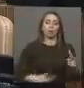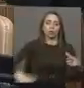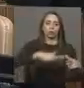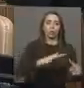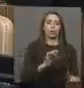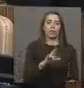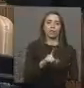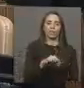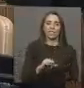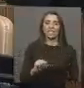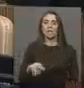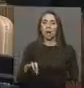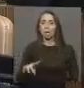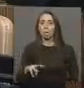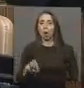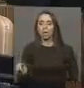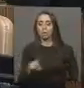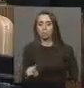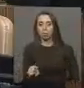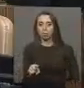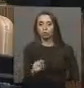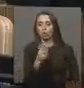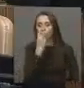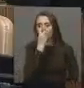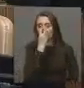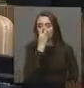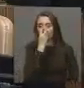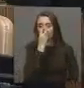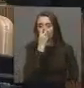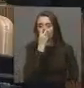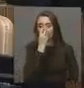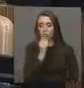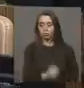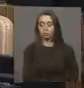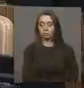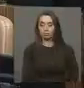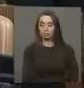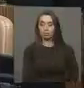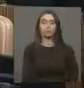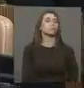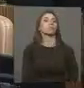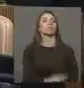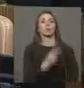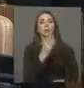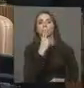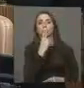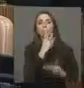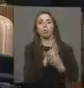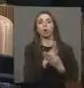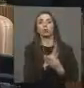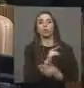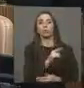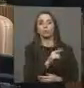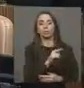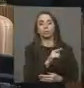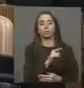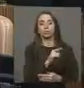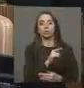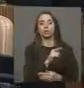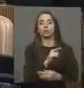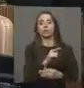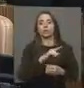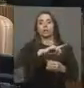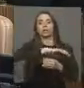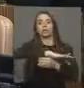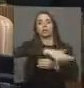ofrece a los muermos como solo como puerto more como la isla grande de